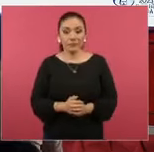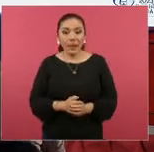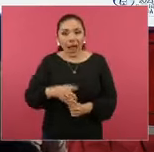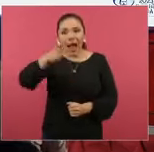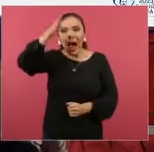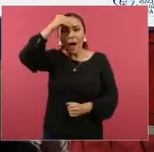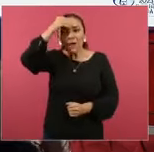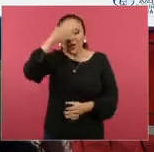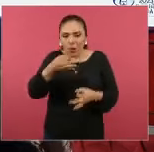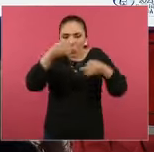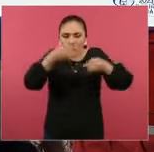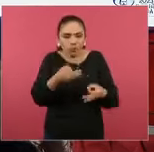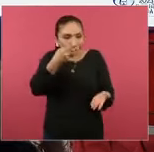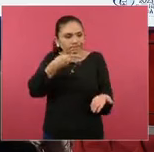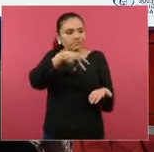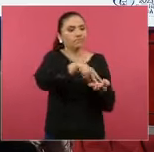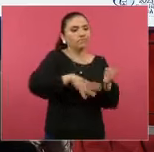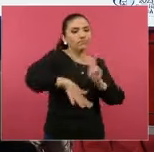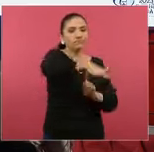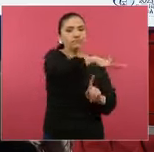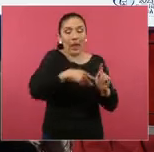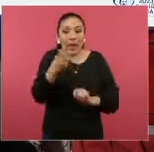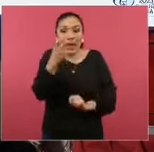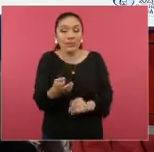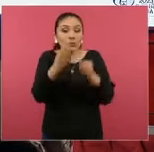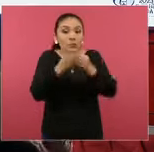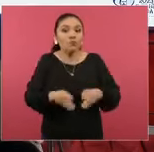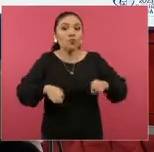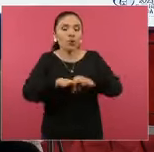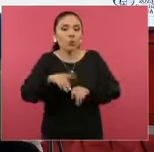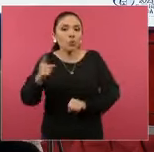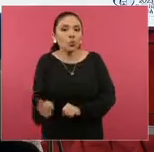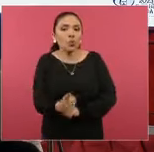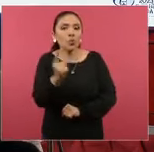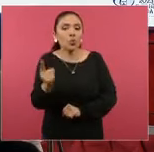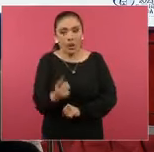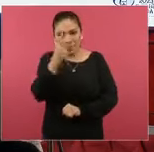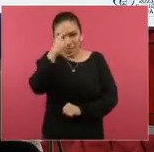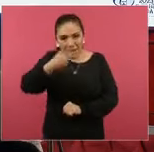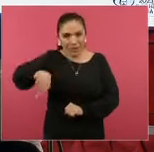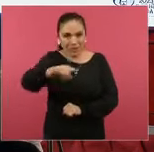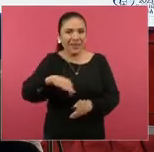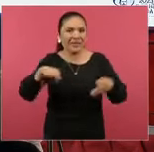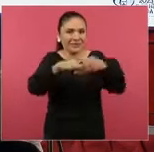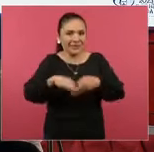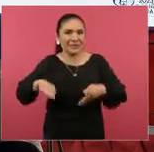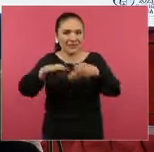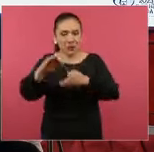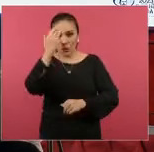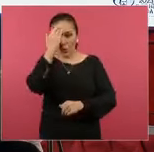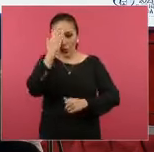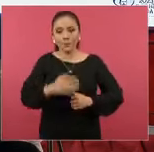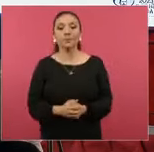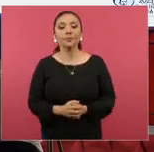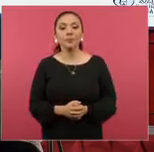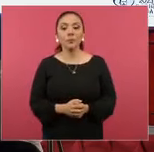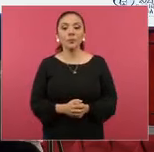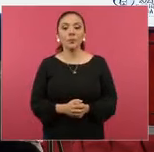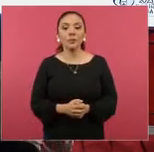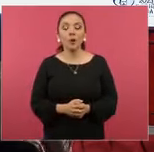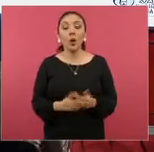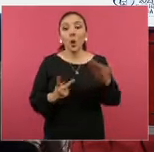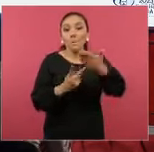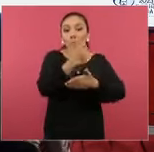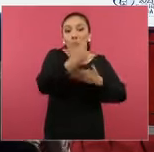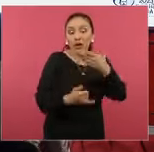su realidad. Pienso que este es un leitmotiv que permanentemente están escuchando. El trabajo por proyectos